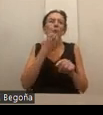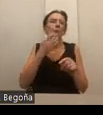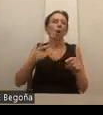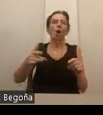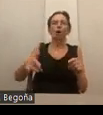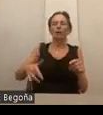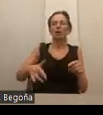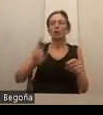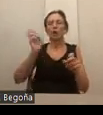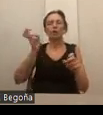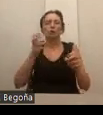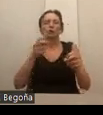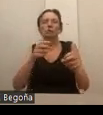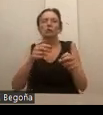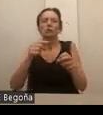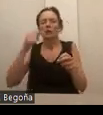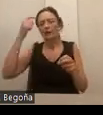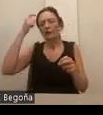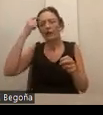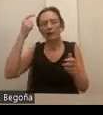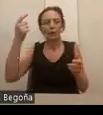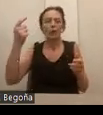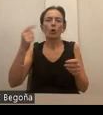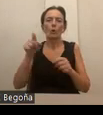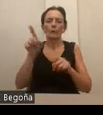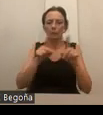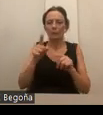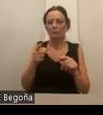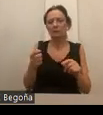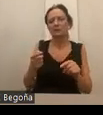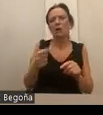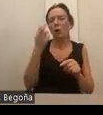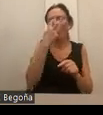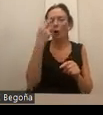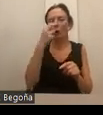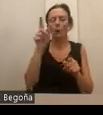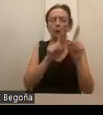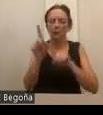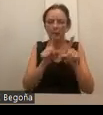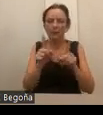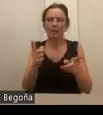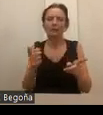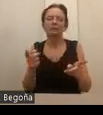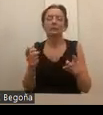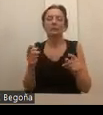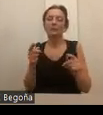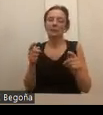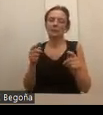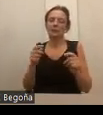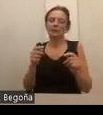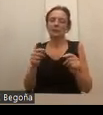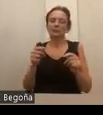riñón, la afectación incluso cerebral, la afectación neurológica, la afectación de la retina, Yo, gran